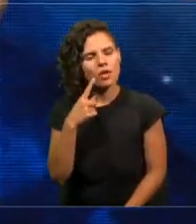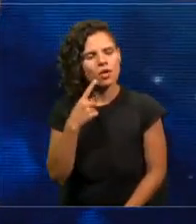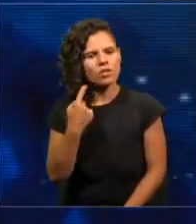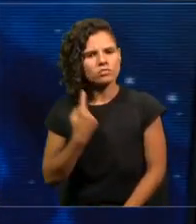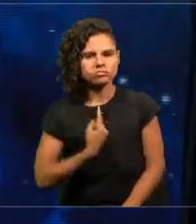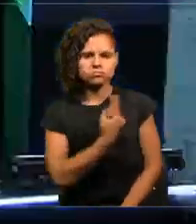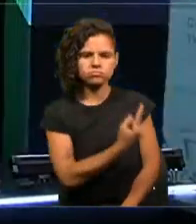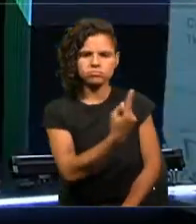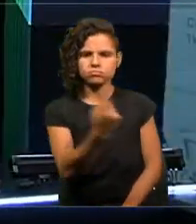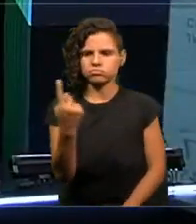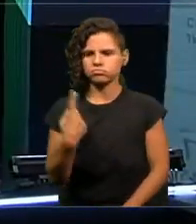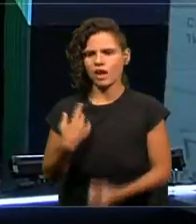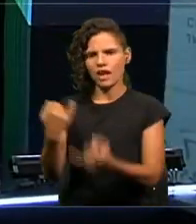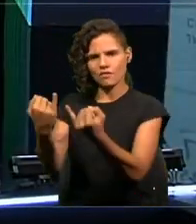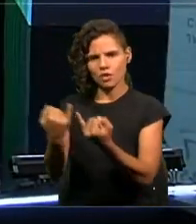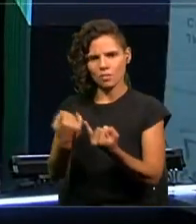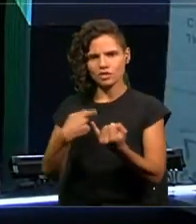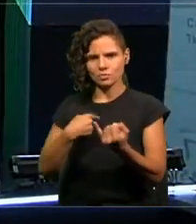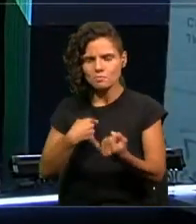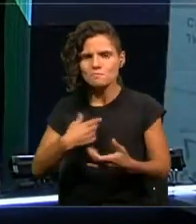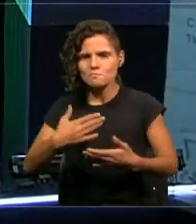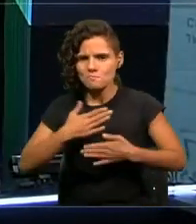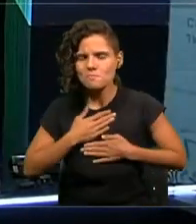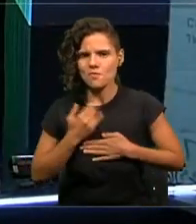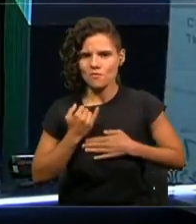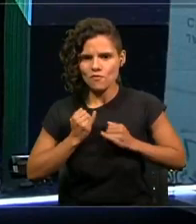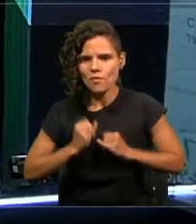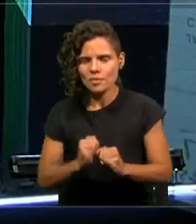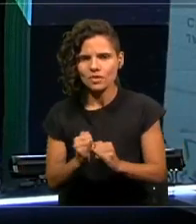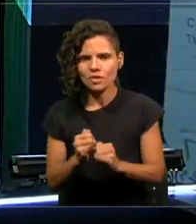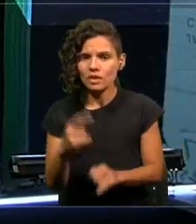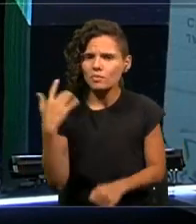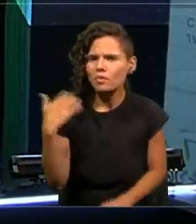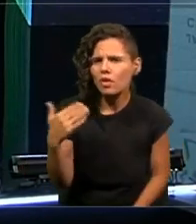importan y si es así cuánto nos importan